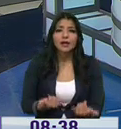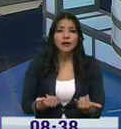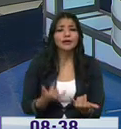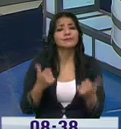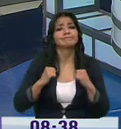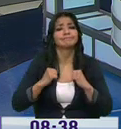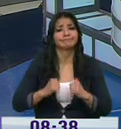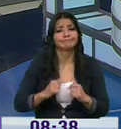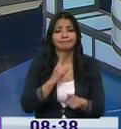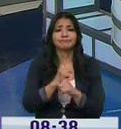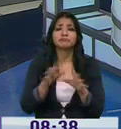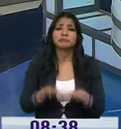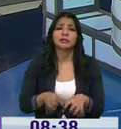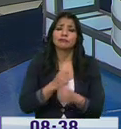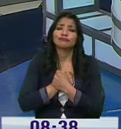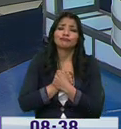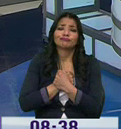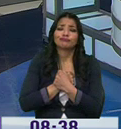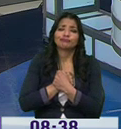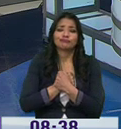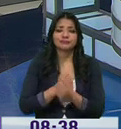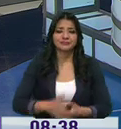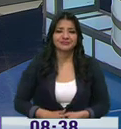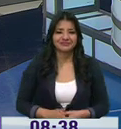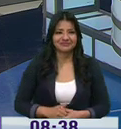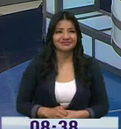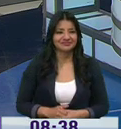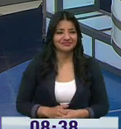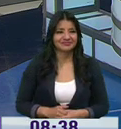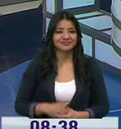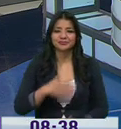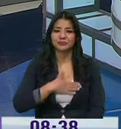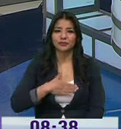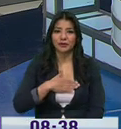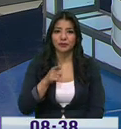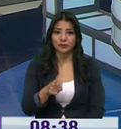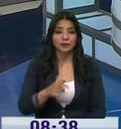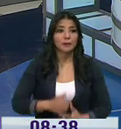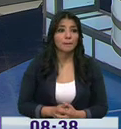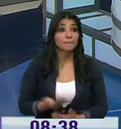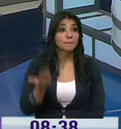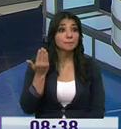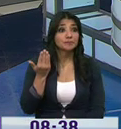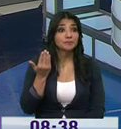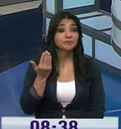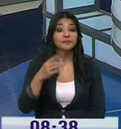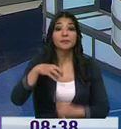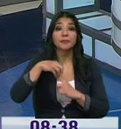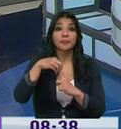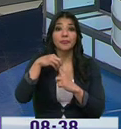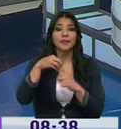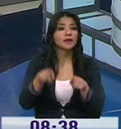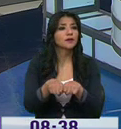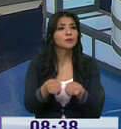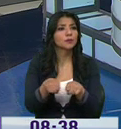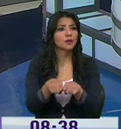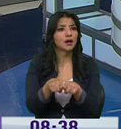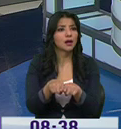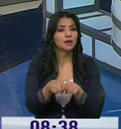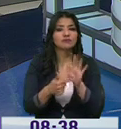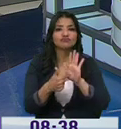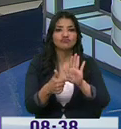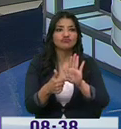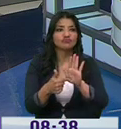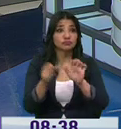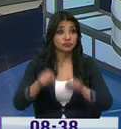Son nuestros bebés. Los peluditos, los cachorros, en fin. Sí, por favor, eso en cambio pasó allá en San Antonio de Pichincha, igualmente. Ahí está en pantalla, si lo